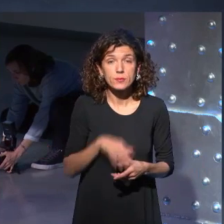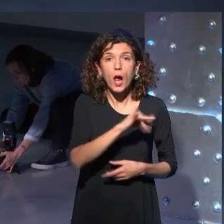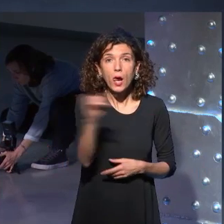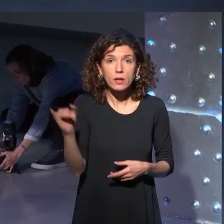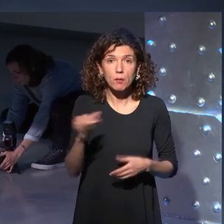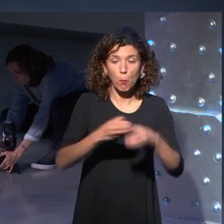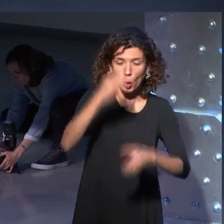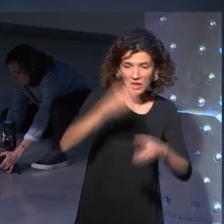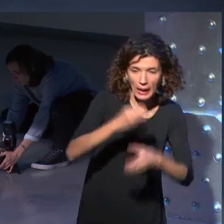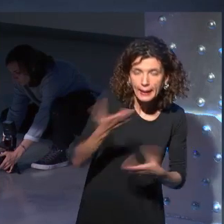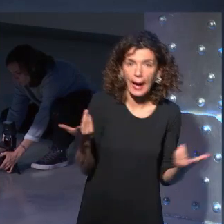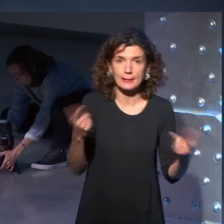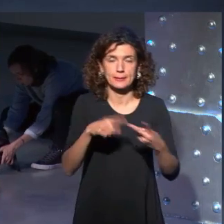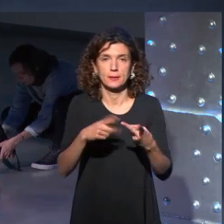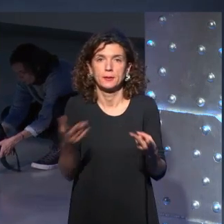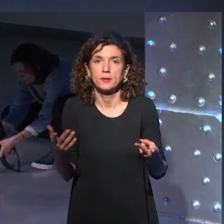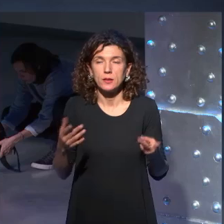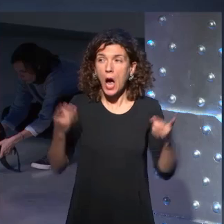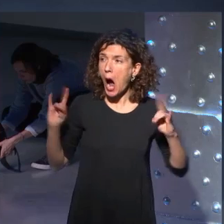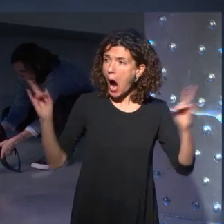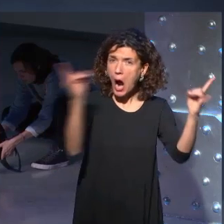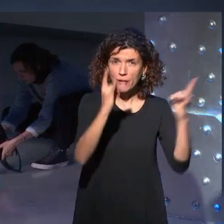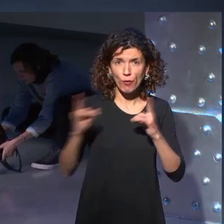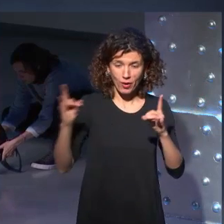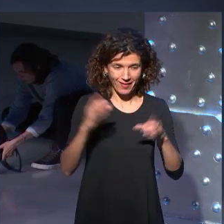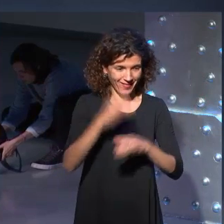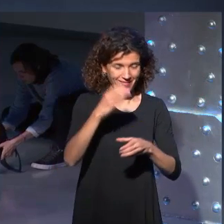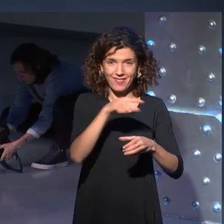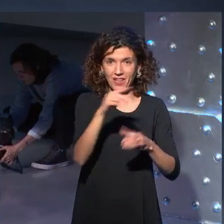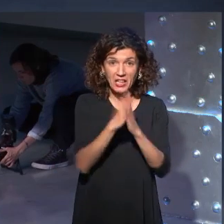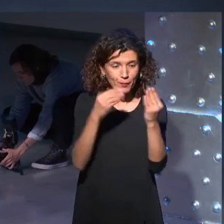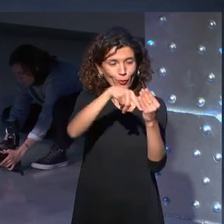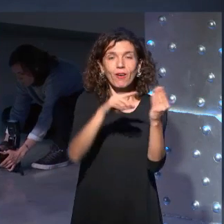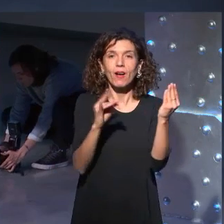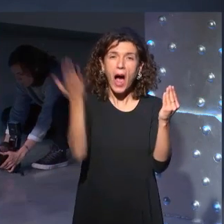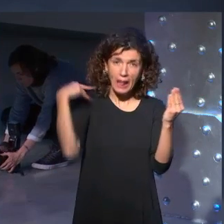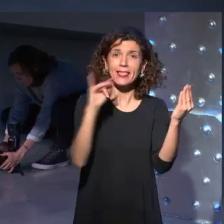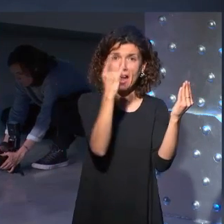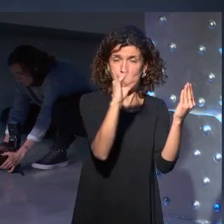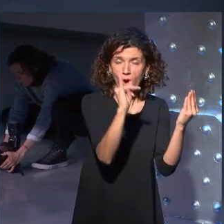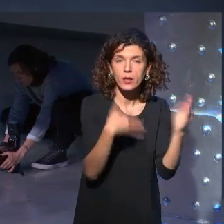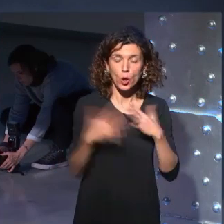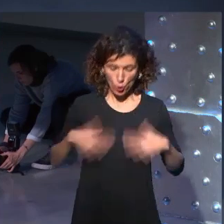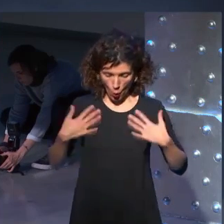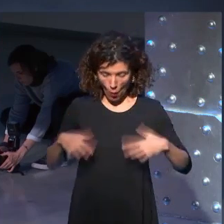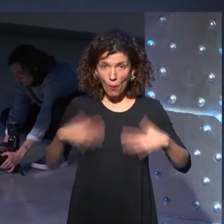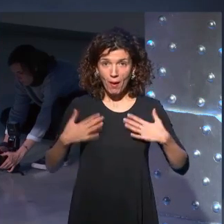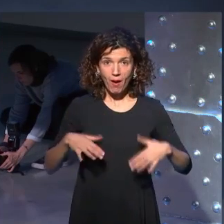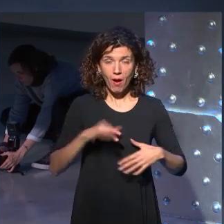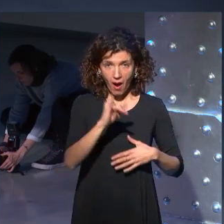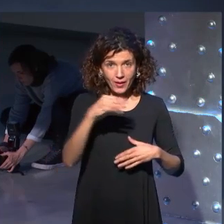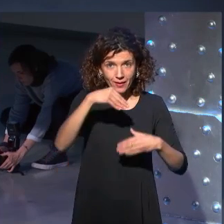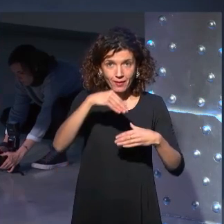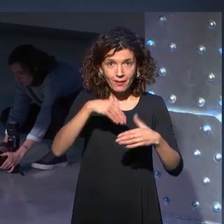Tenemos botellas, tenemos árboles aquí en nuestros libros, nuestra ropa.